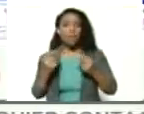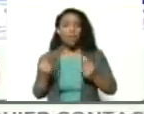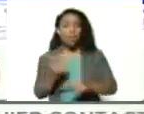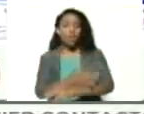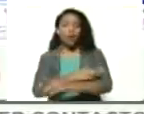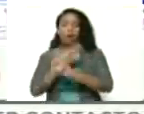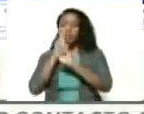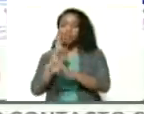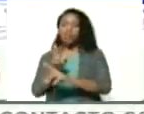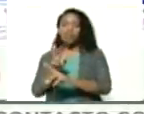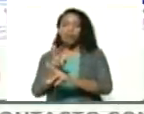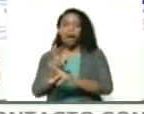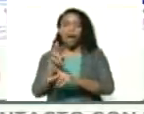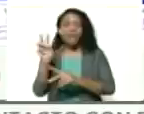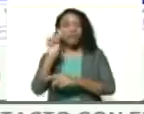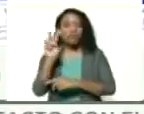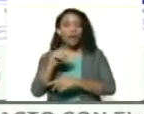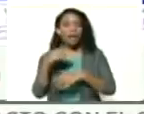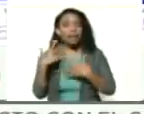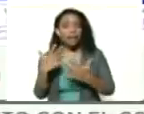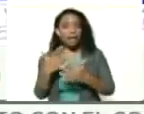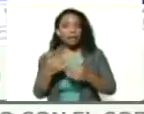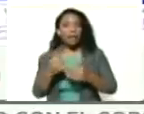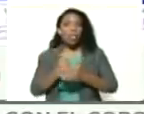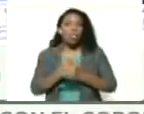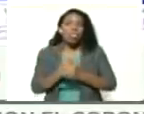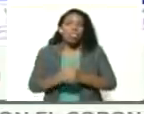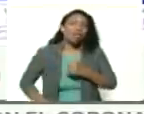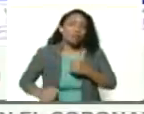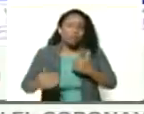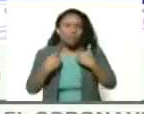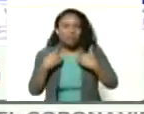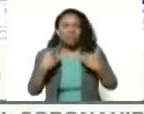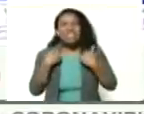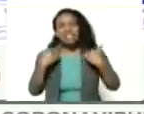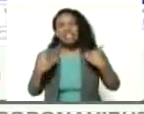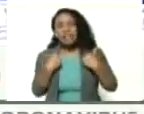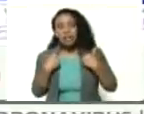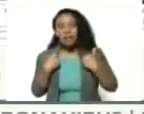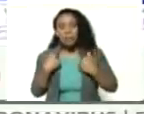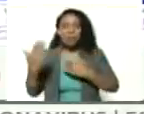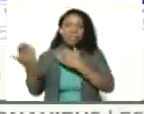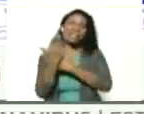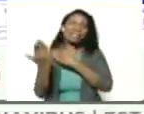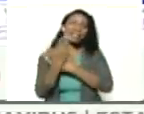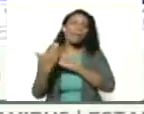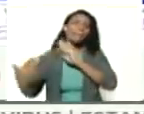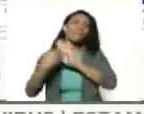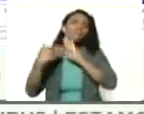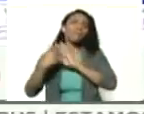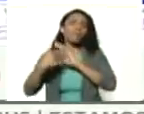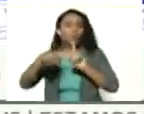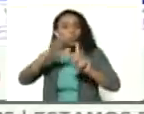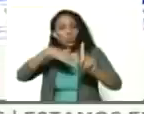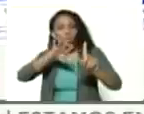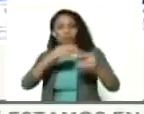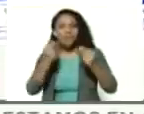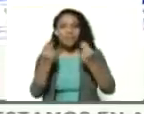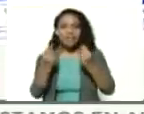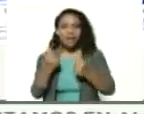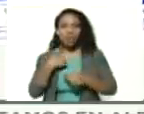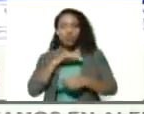responda a Venezuela, que pariendo por las sanciones criminales, por la persecución financiera,